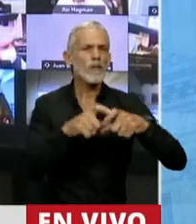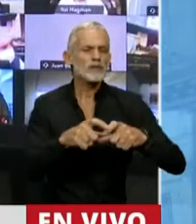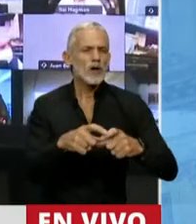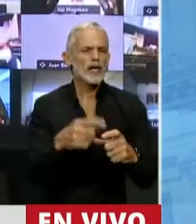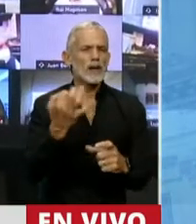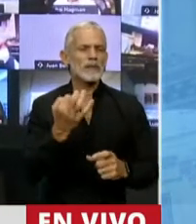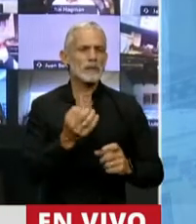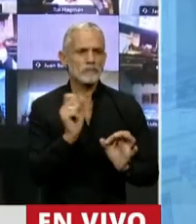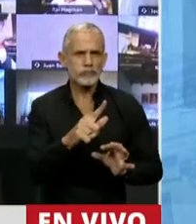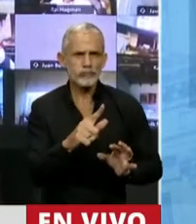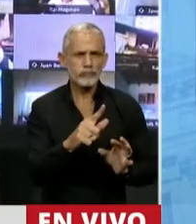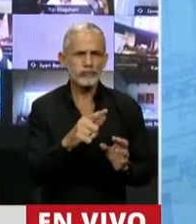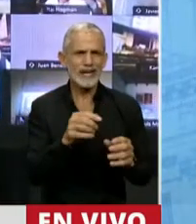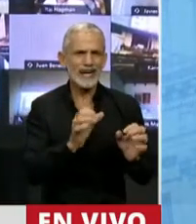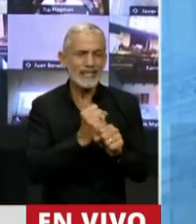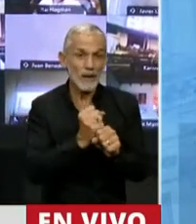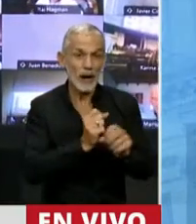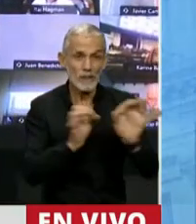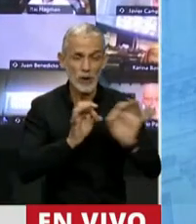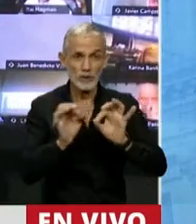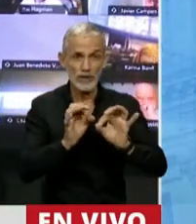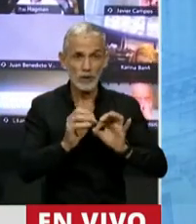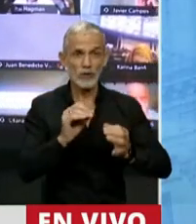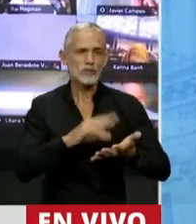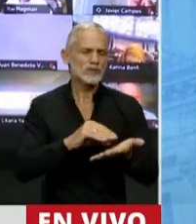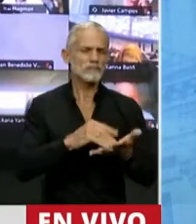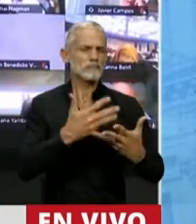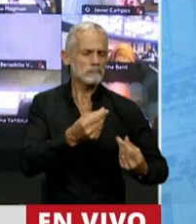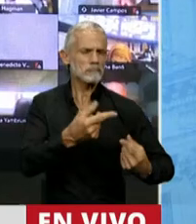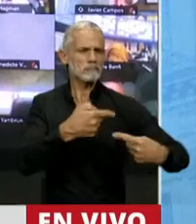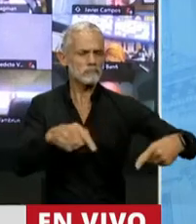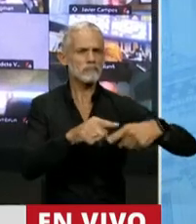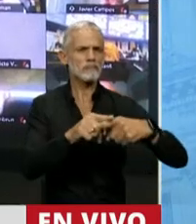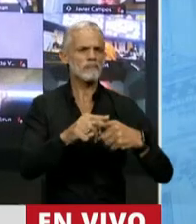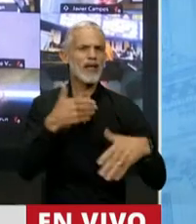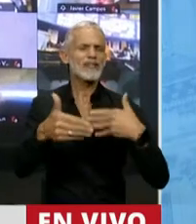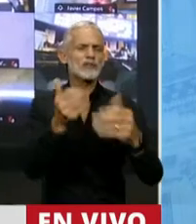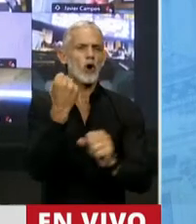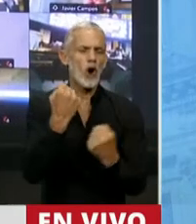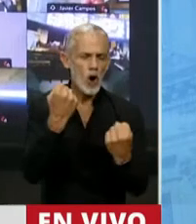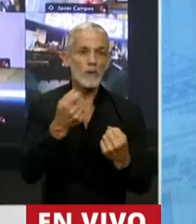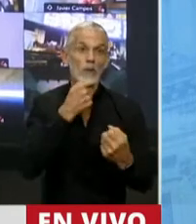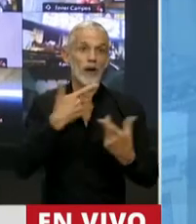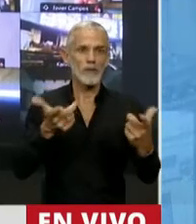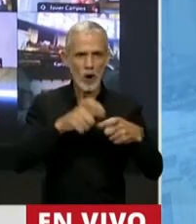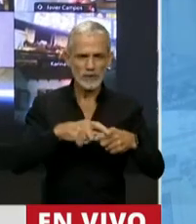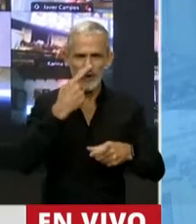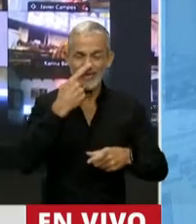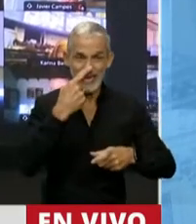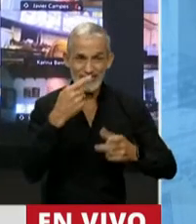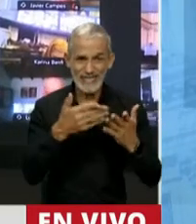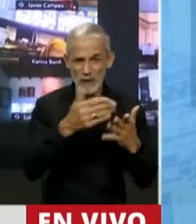que trabajan proyectos que hacen a la soberanía al desarrollo económico de nuestro país como la comisión de intereses marítimos